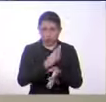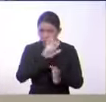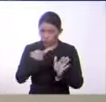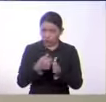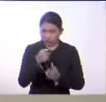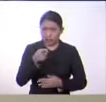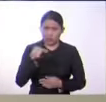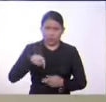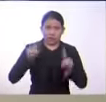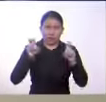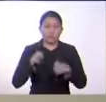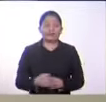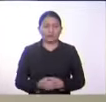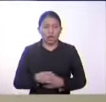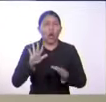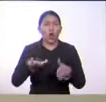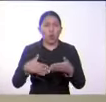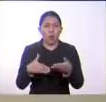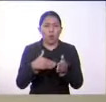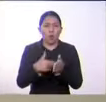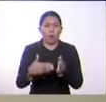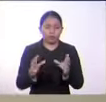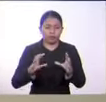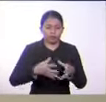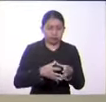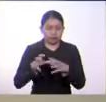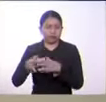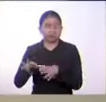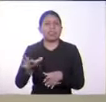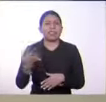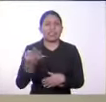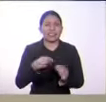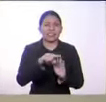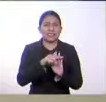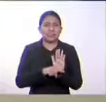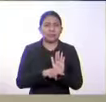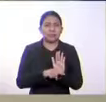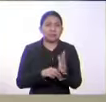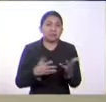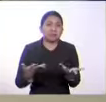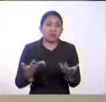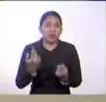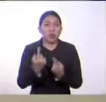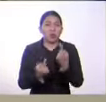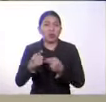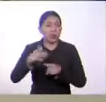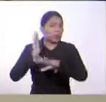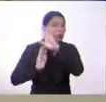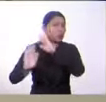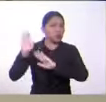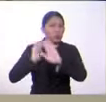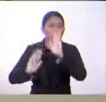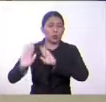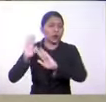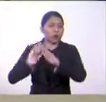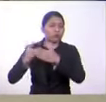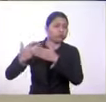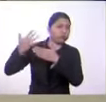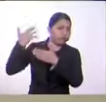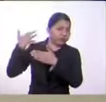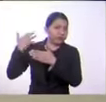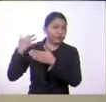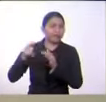las despejamos. Correcto, cómo se conforman, cuáles son los requisitos, es decir, cuál es el marco histórico, siempre, por supuesto,